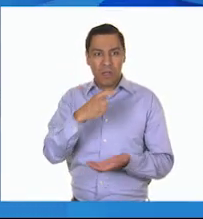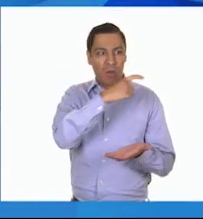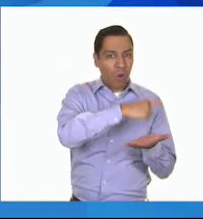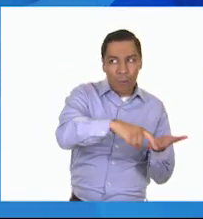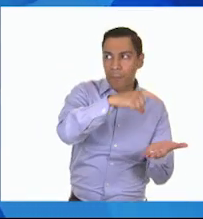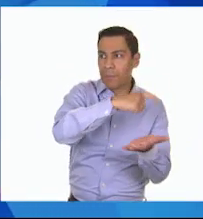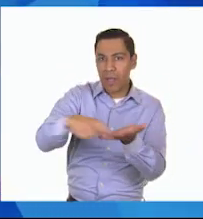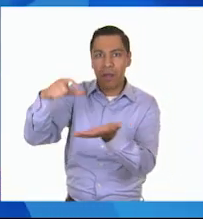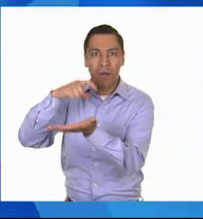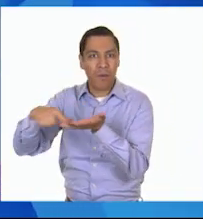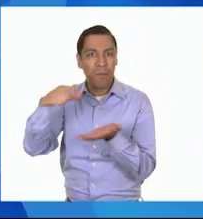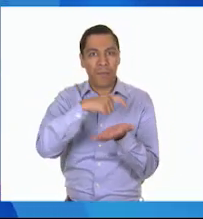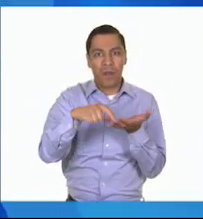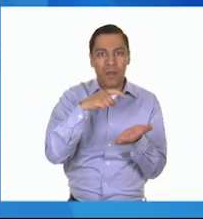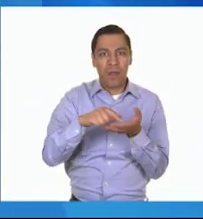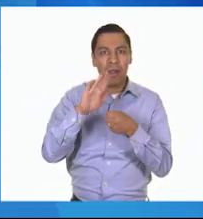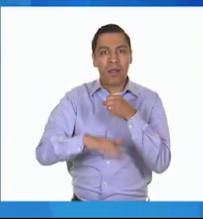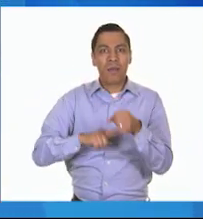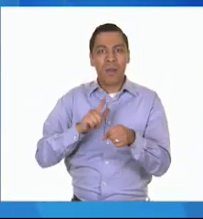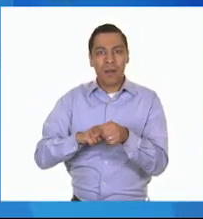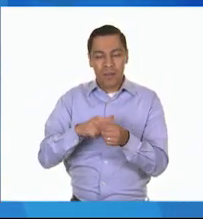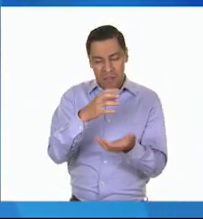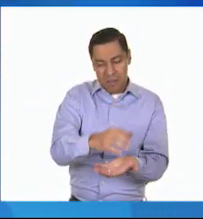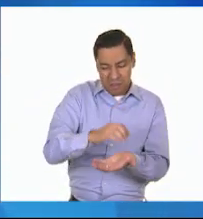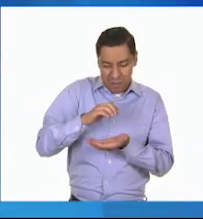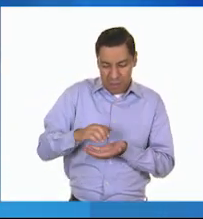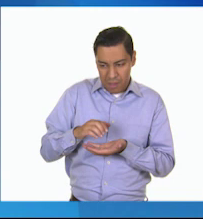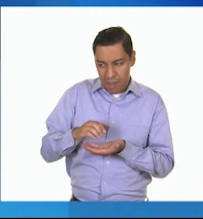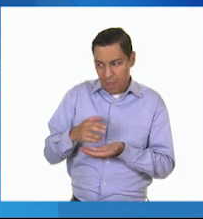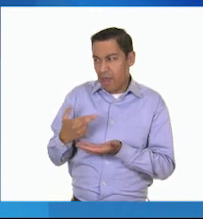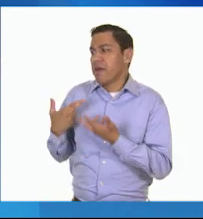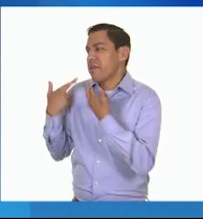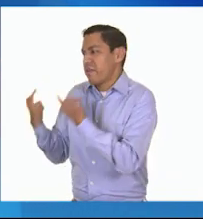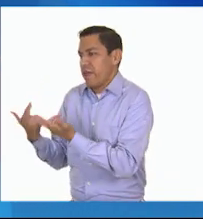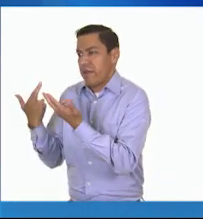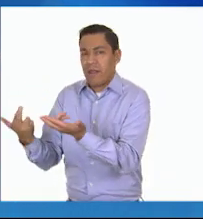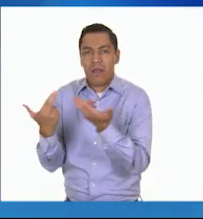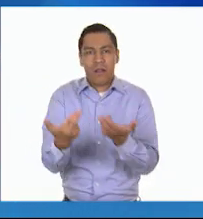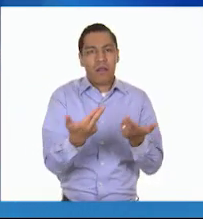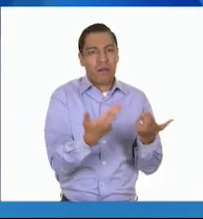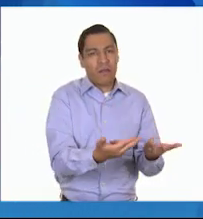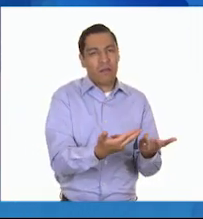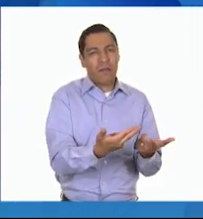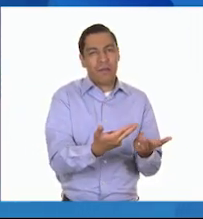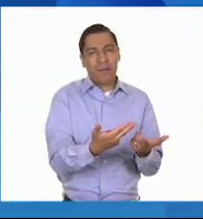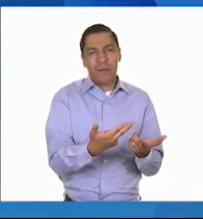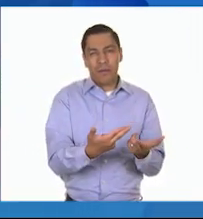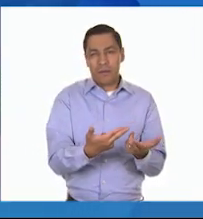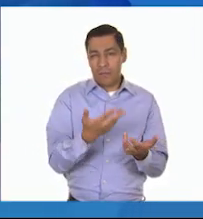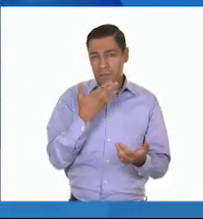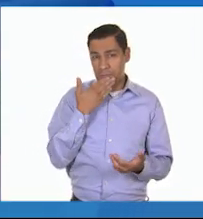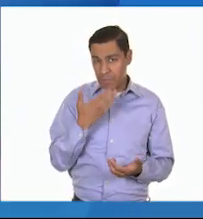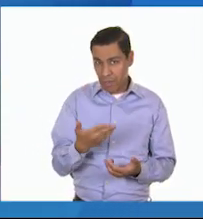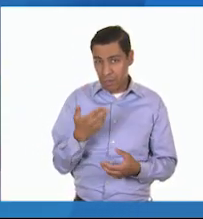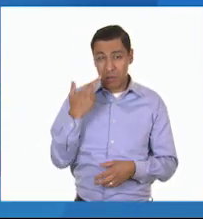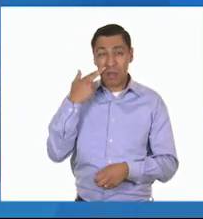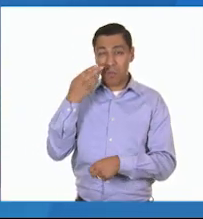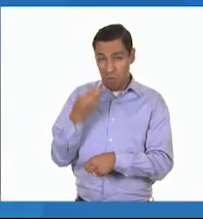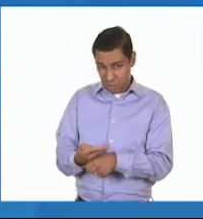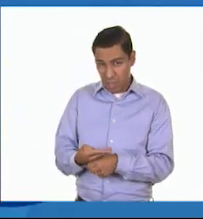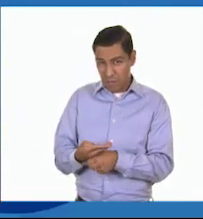de animales para regalar. Sin embargo, no todos se hacen responsables de